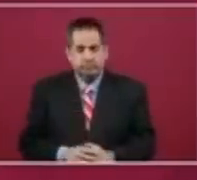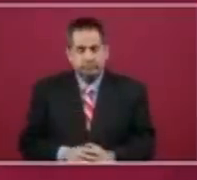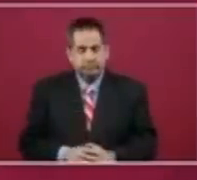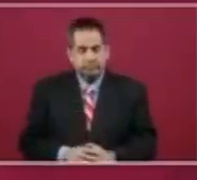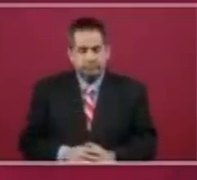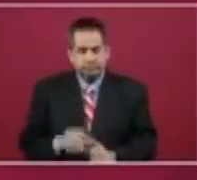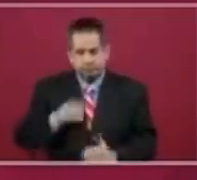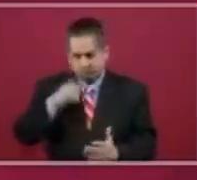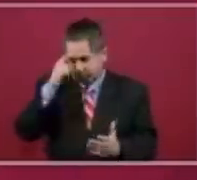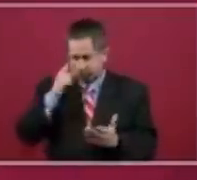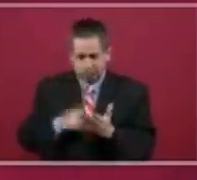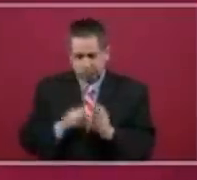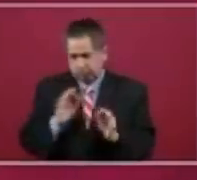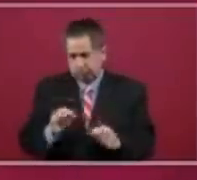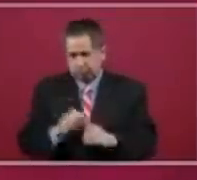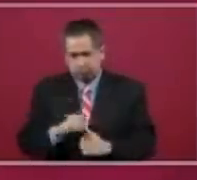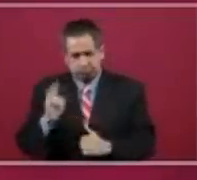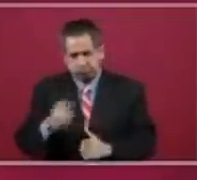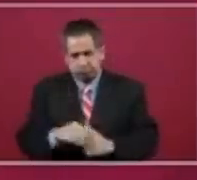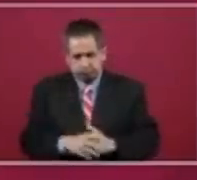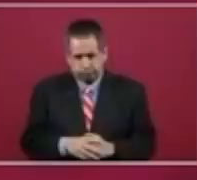Yo creo que fue, la verdad,